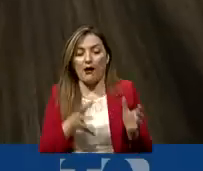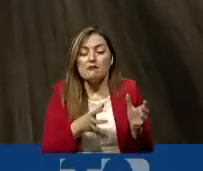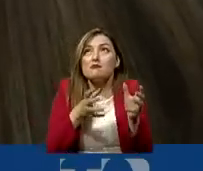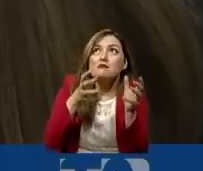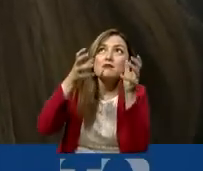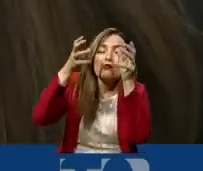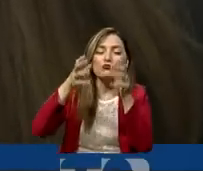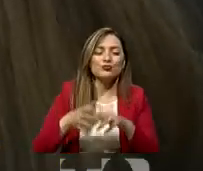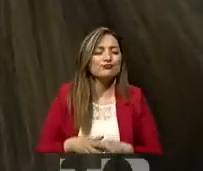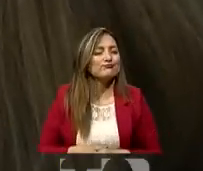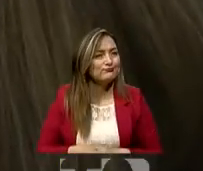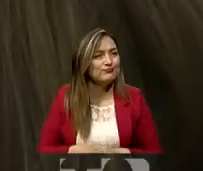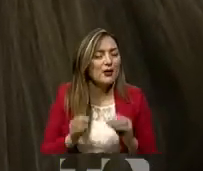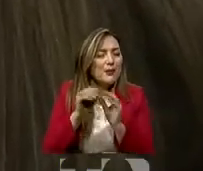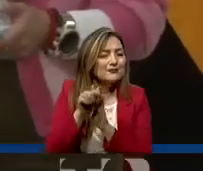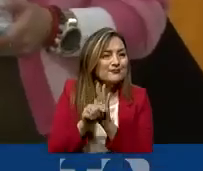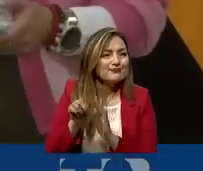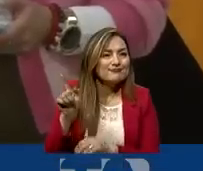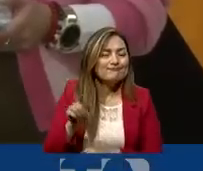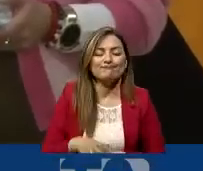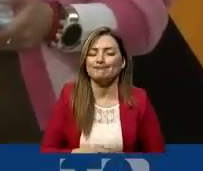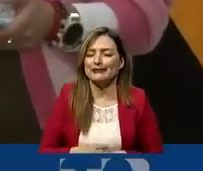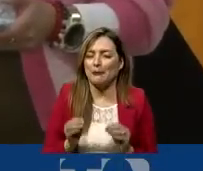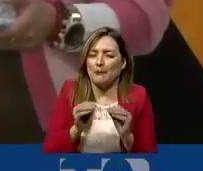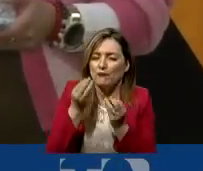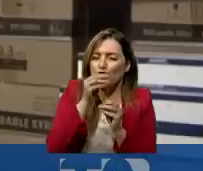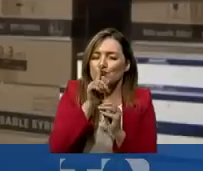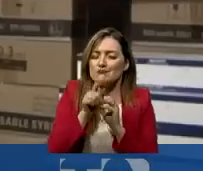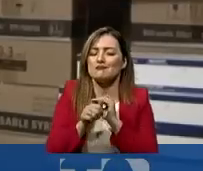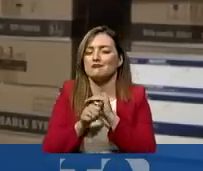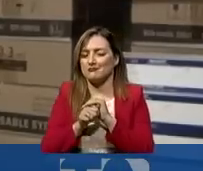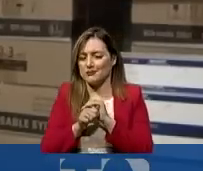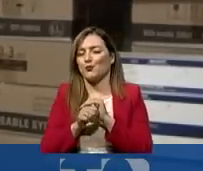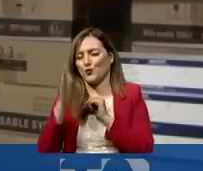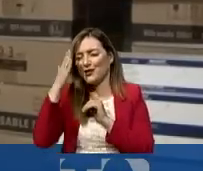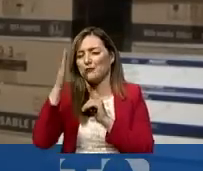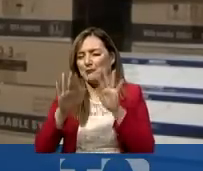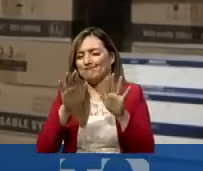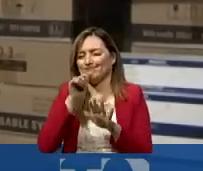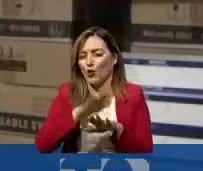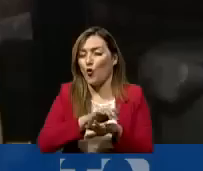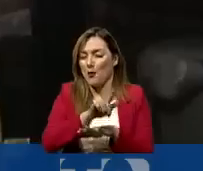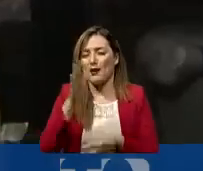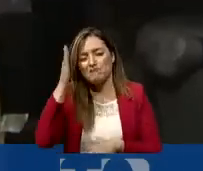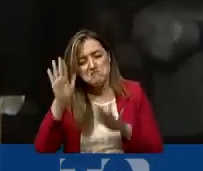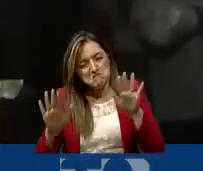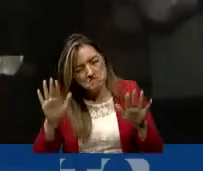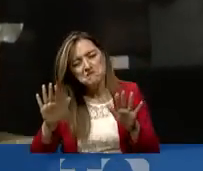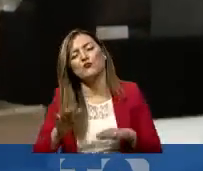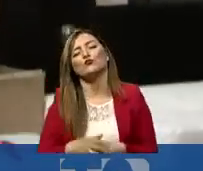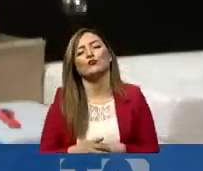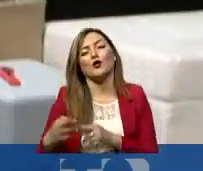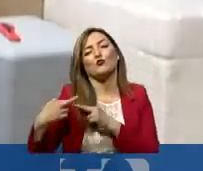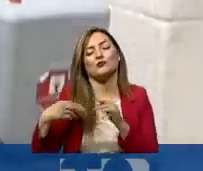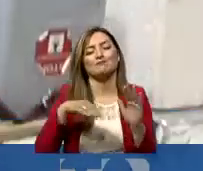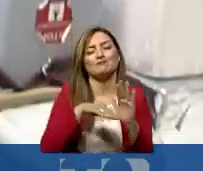cajas. Aunque no dio mayores detalles, la ministra de Salud, Jimena Garzón, aseguró que ya se tienen algunos sospechosos. Por lo pronto, el encargado de la